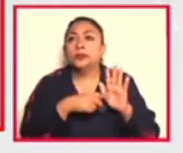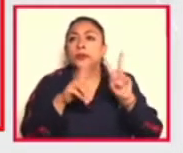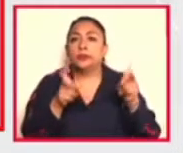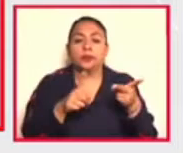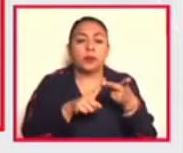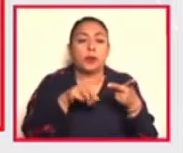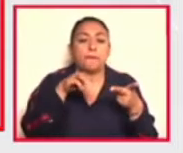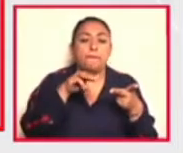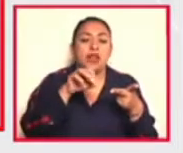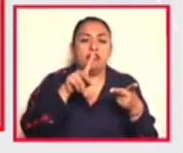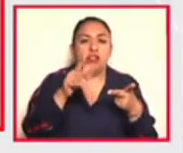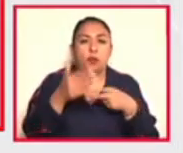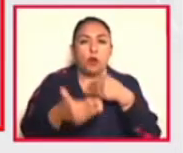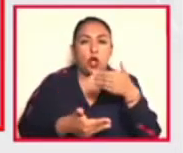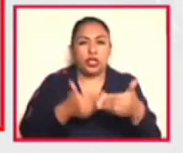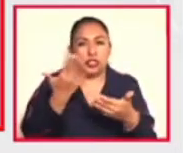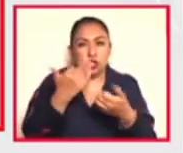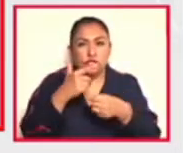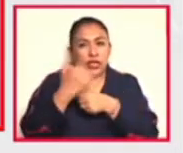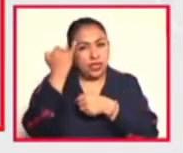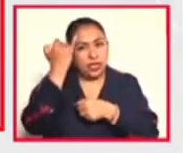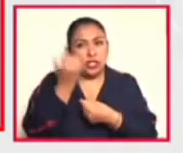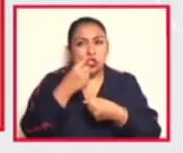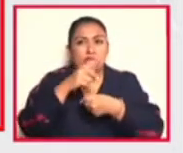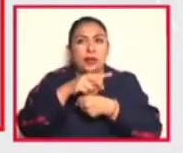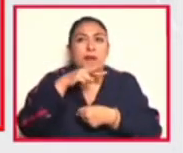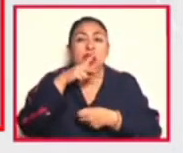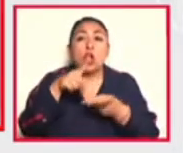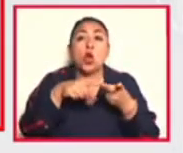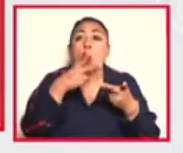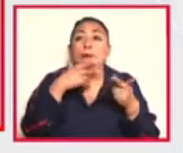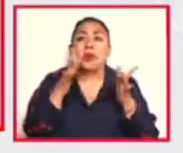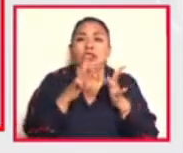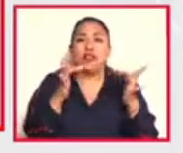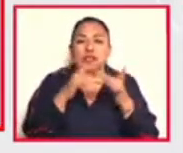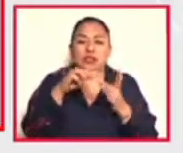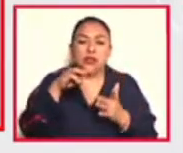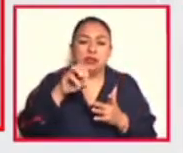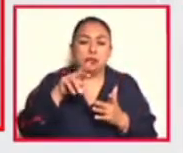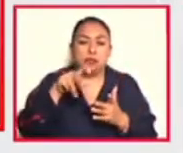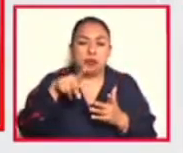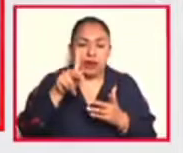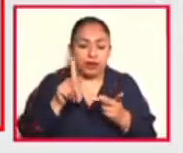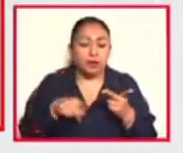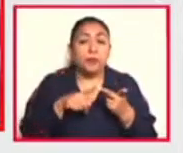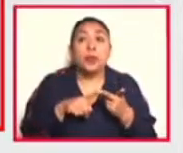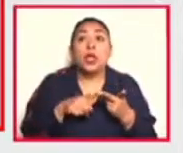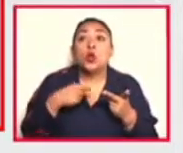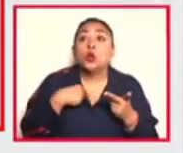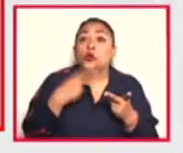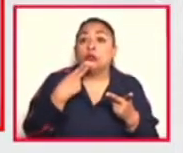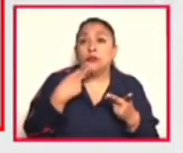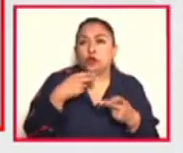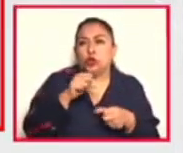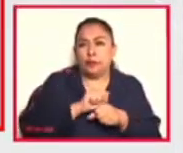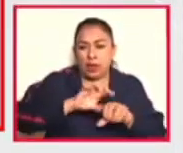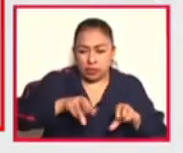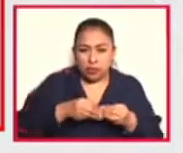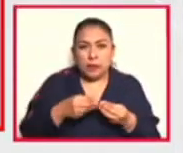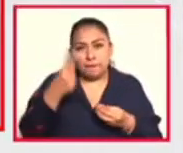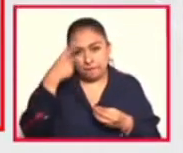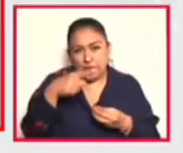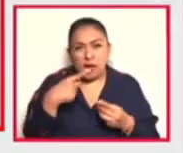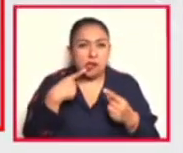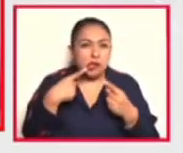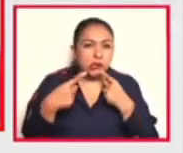Social, Ideas para una Sociedad Mejor, del francés Marc Fleurfey. usamos la semana, las condensamos para hacer esta conversación